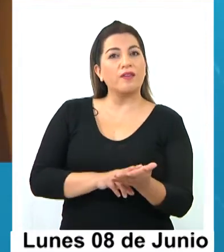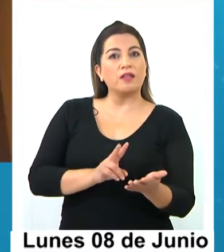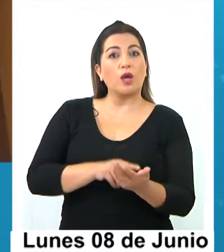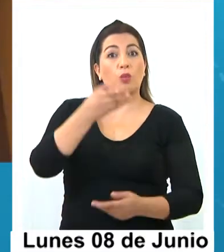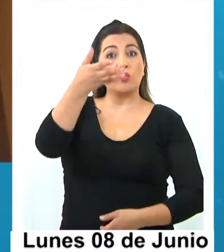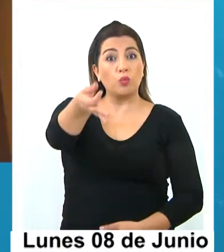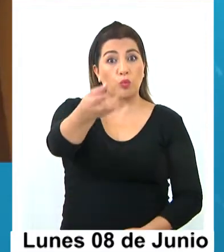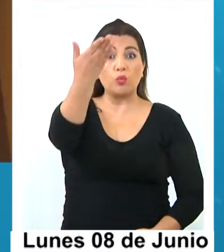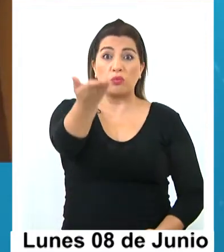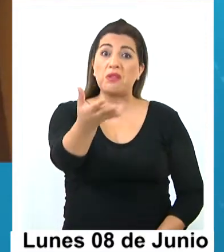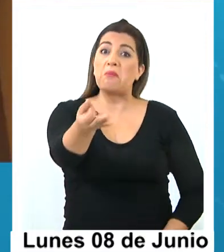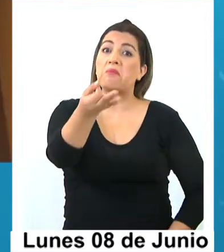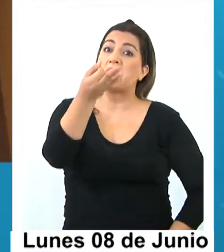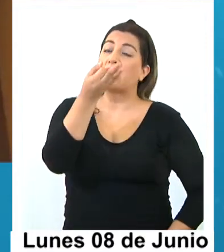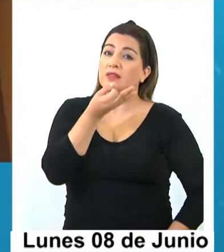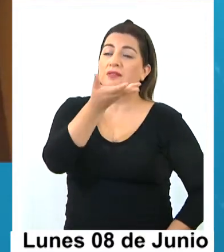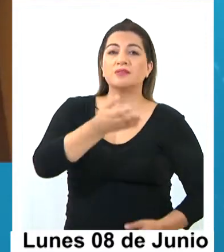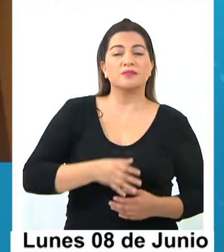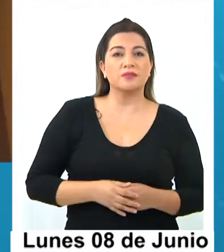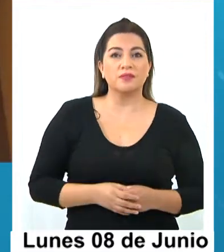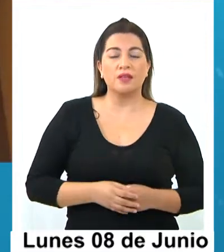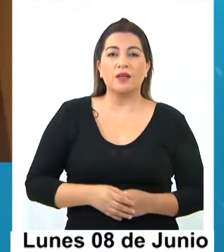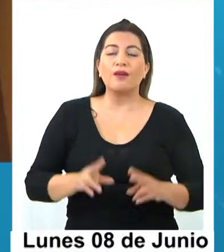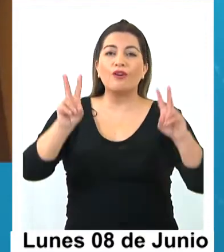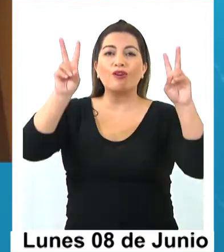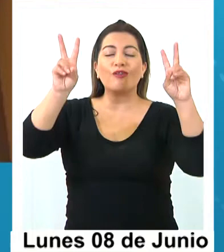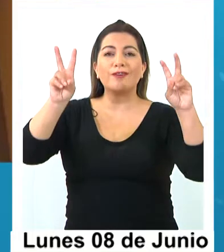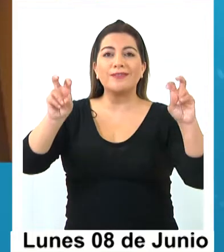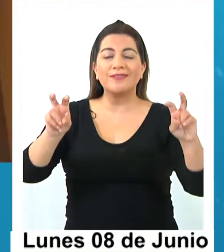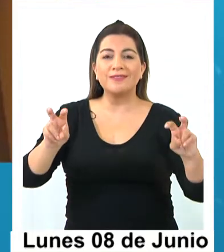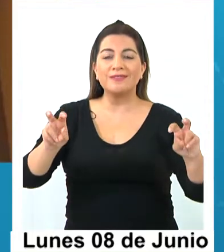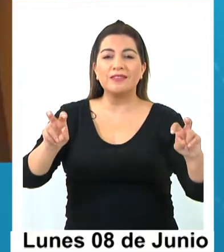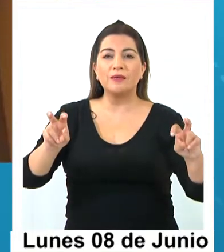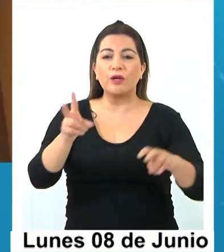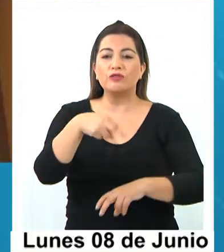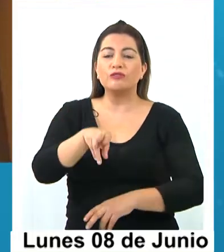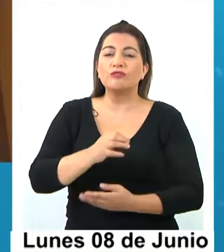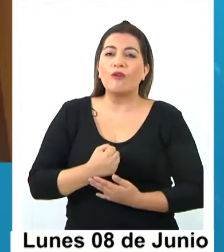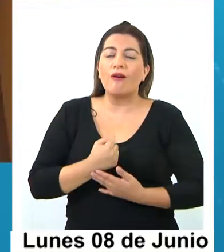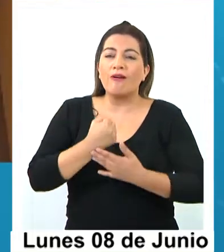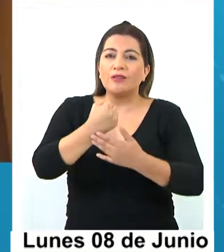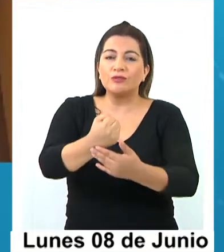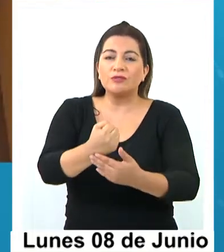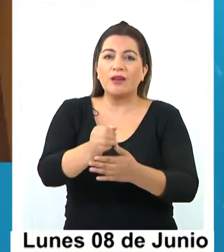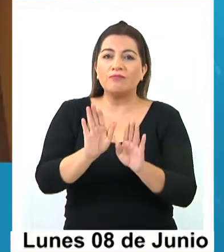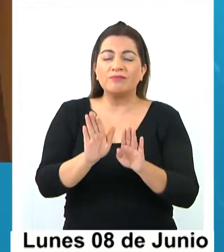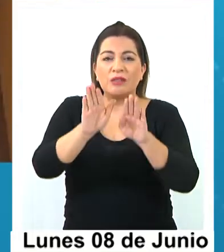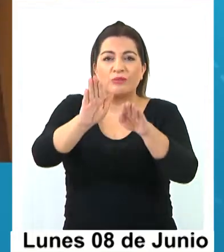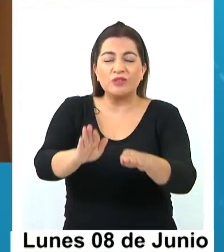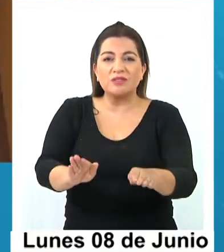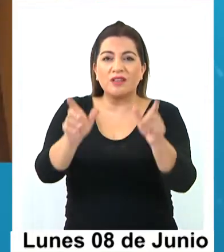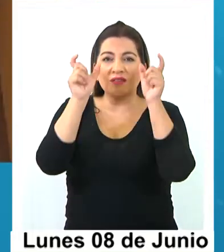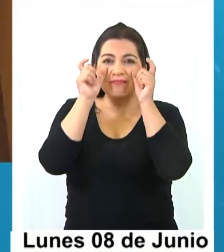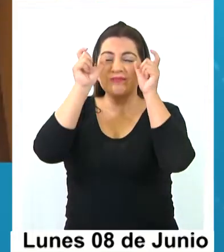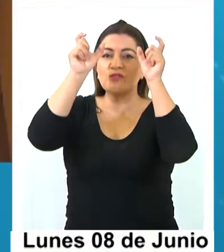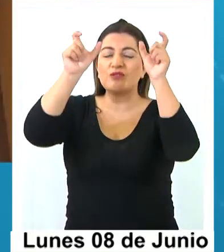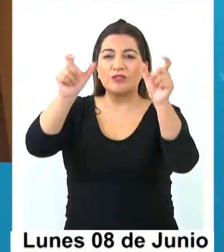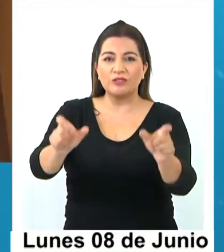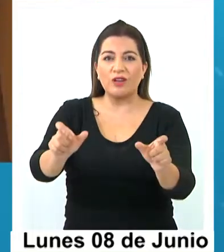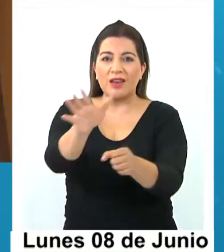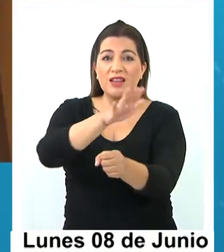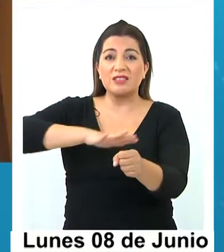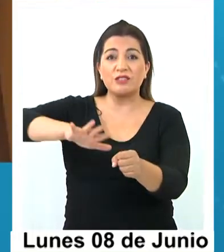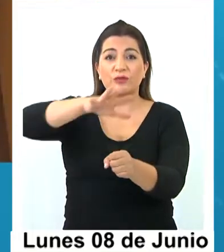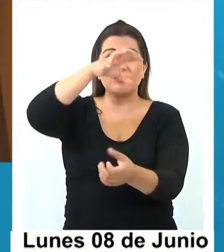Efectivamente, como tú muy bien lo resumiste, Reinaldo, tiene que ver con una medida que quiere contribuir y colaborar, ¿no es cierto?, con lo que